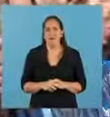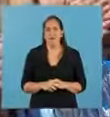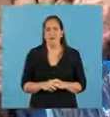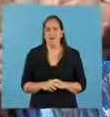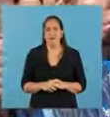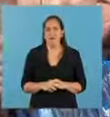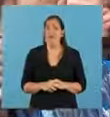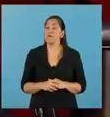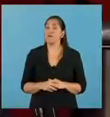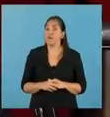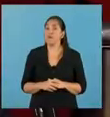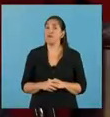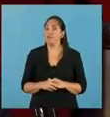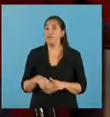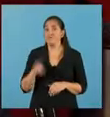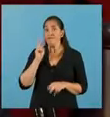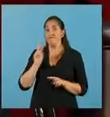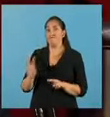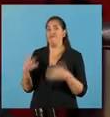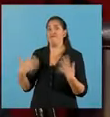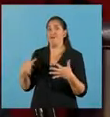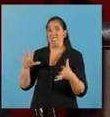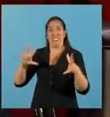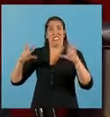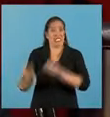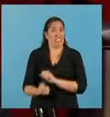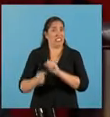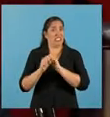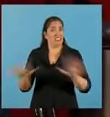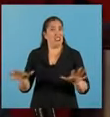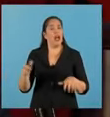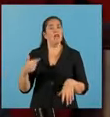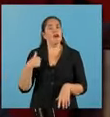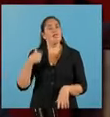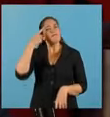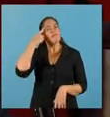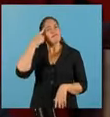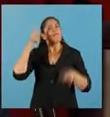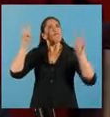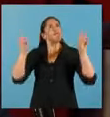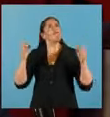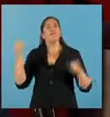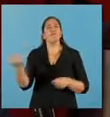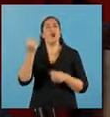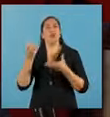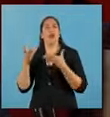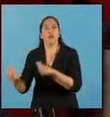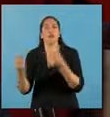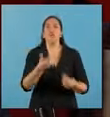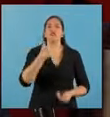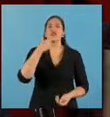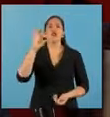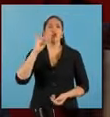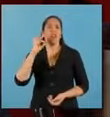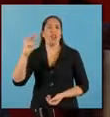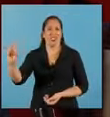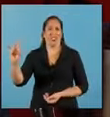Frente a esta situación dramática de destrucción, hemos elegido a la solidaridad como viga maestra de la reconstrucción